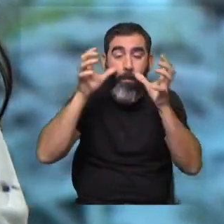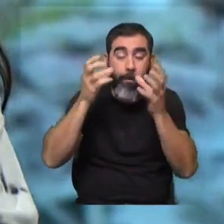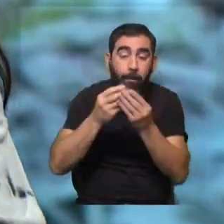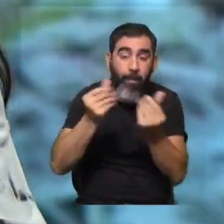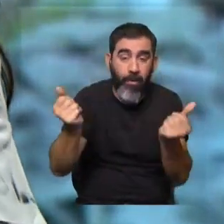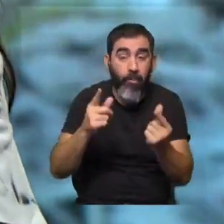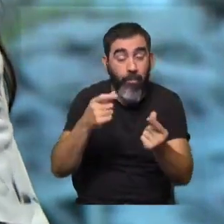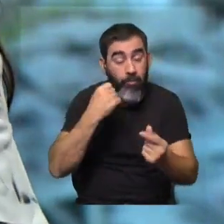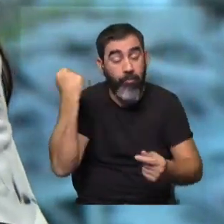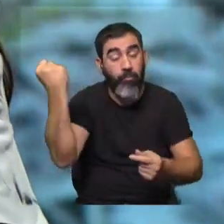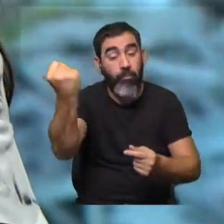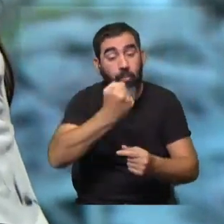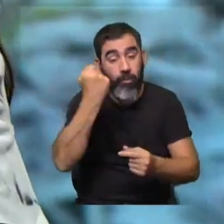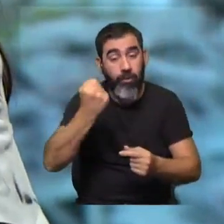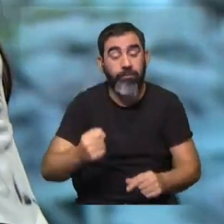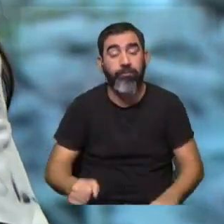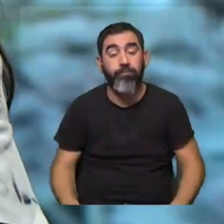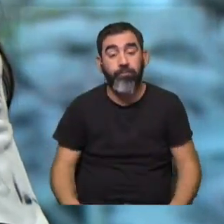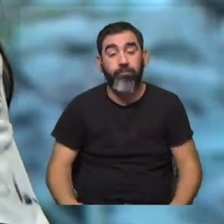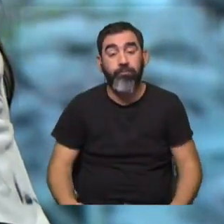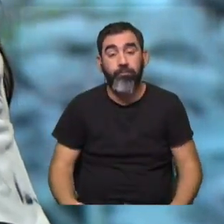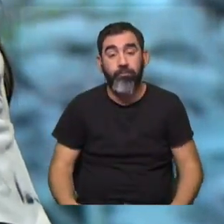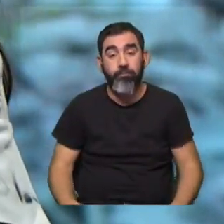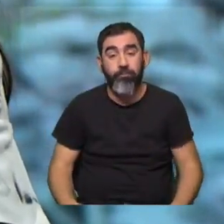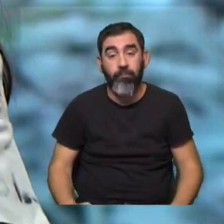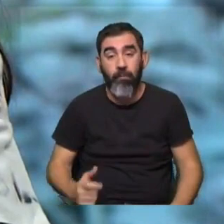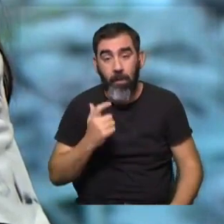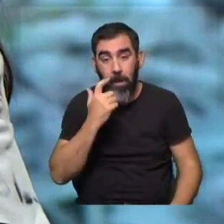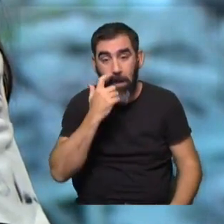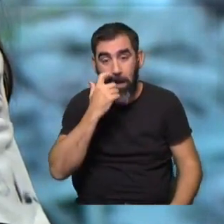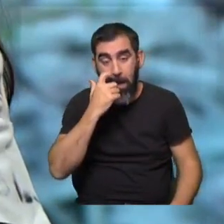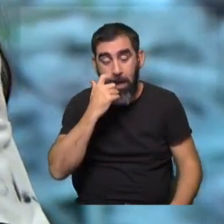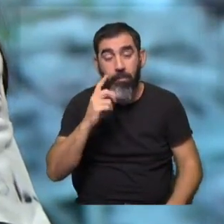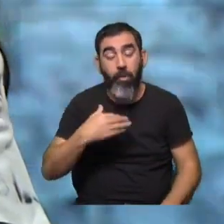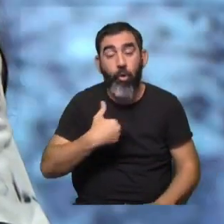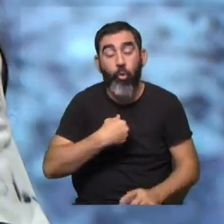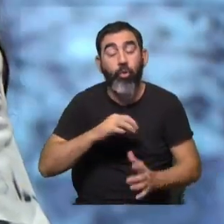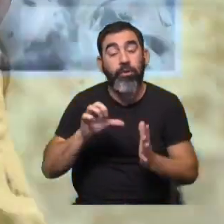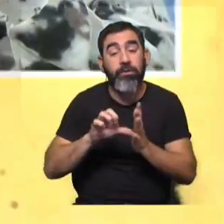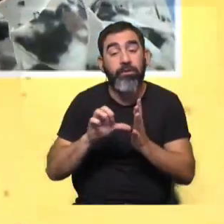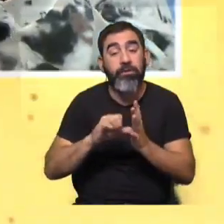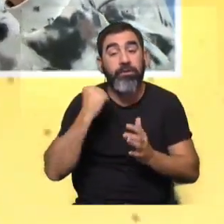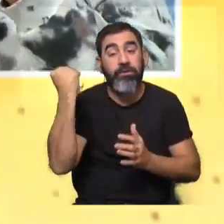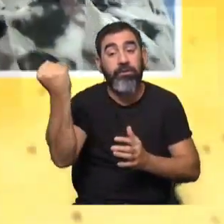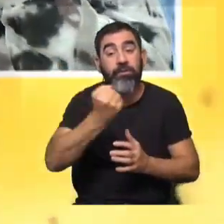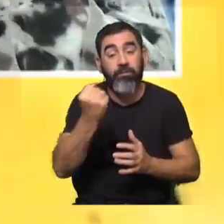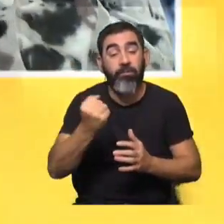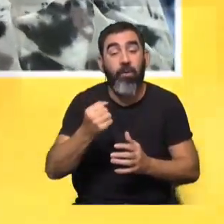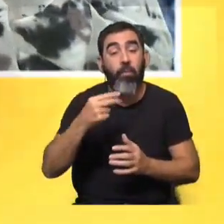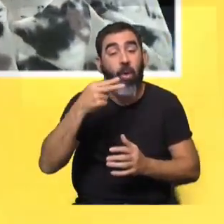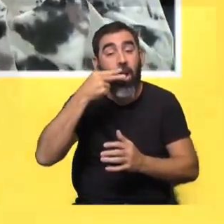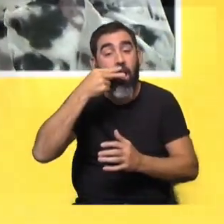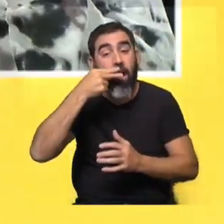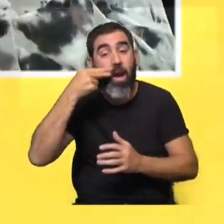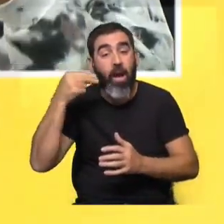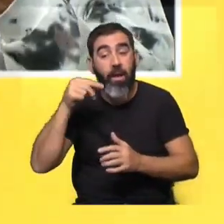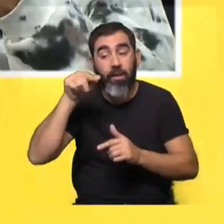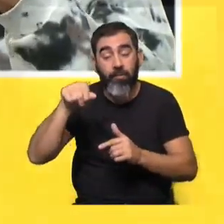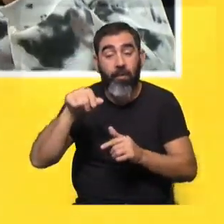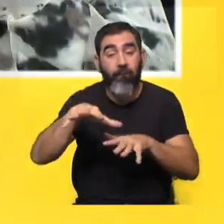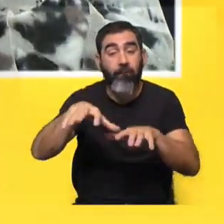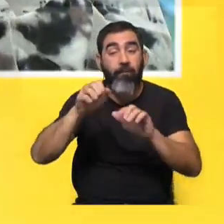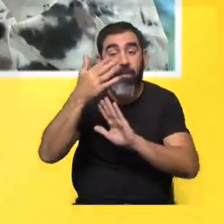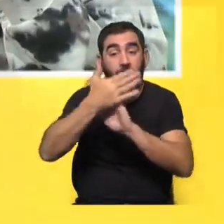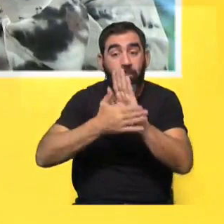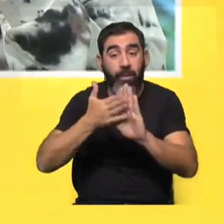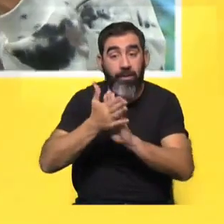sea importante, sino que al contrario, debe tener un rol en los ecosistemas muy importante porque es el felino, el hipercarnívoro que habita en todo el país